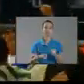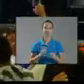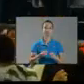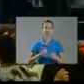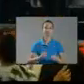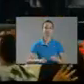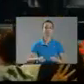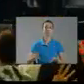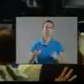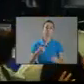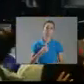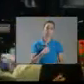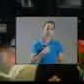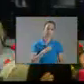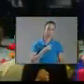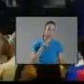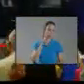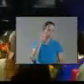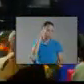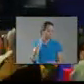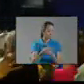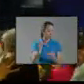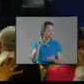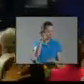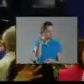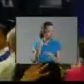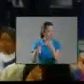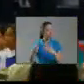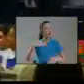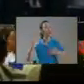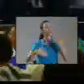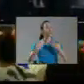gozaré. Como que le estoy creyendo que se vino a gozar, fíjese.